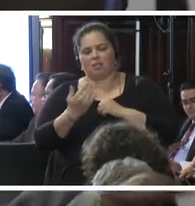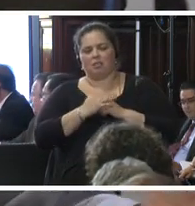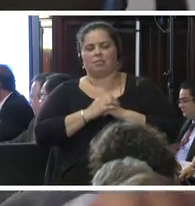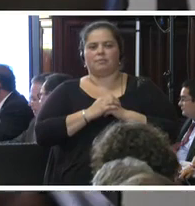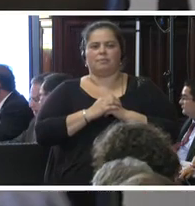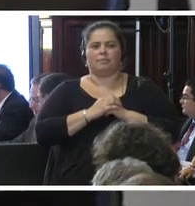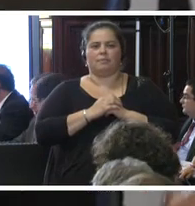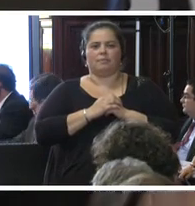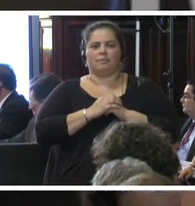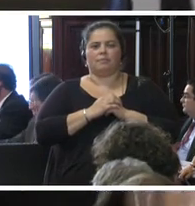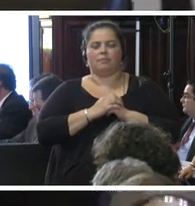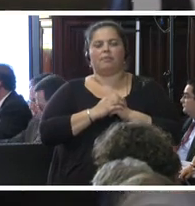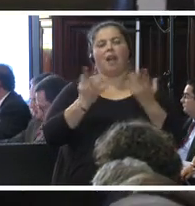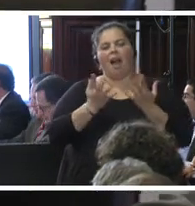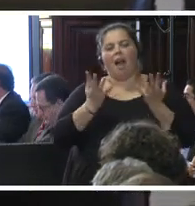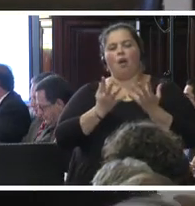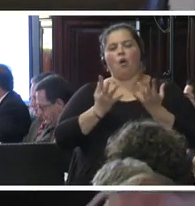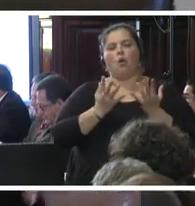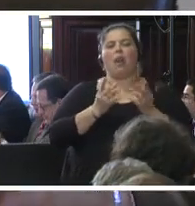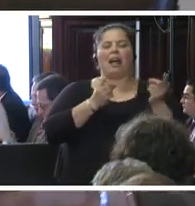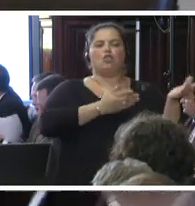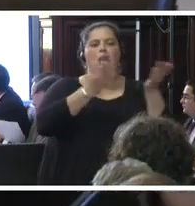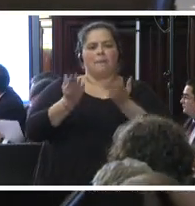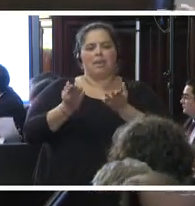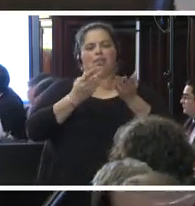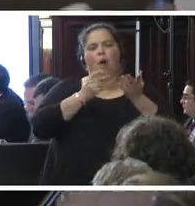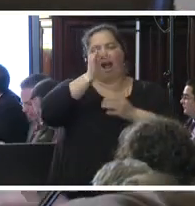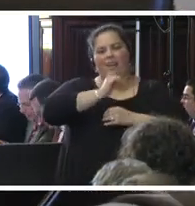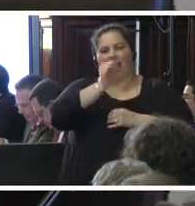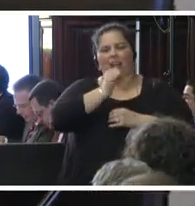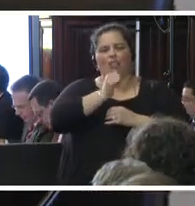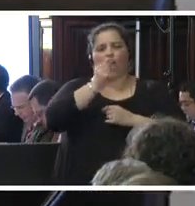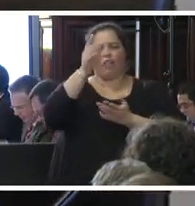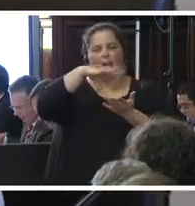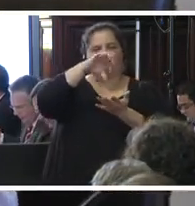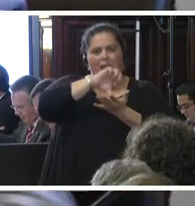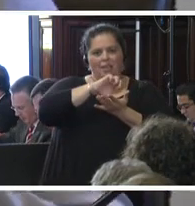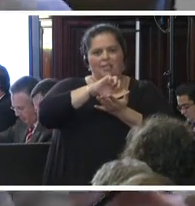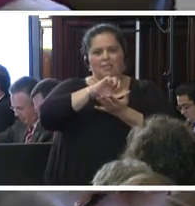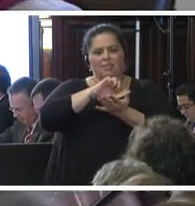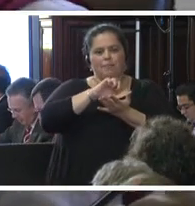I now invite the country rapporteur, my sister commissioner, to intervene.